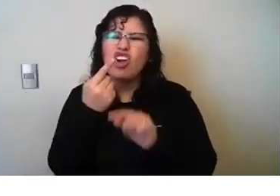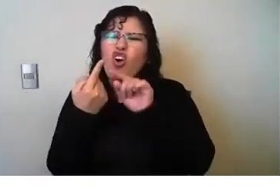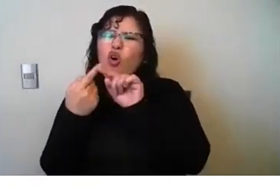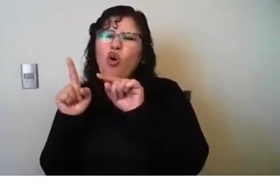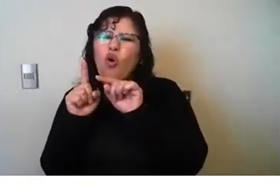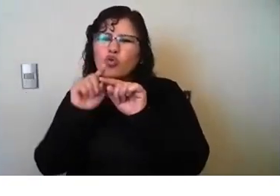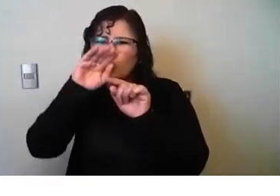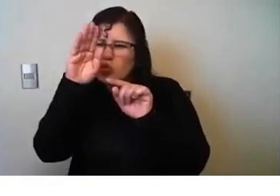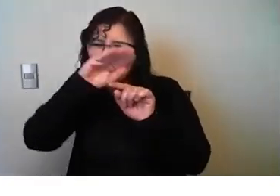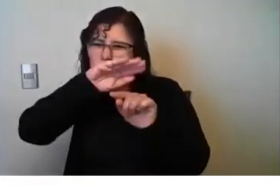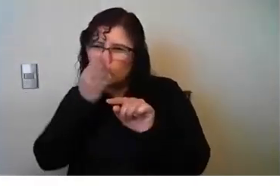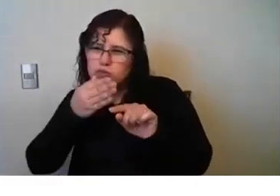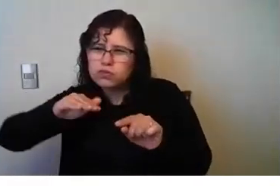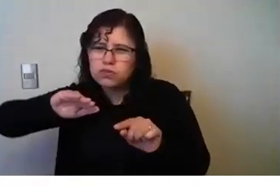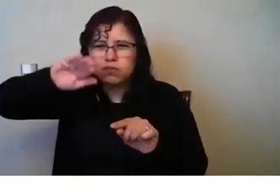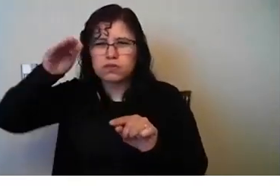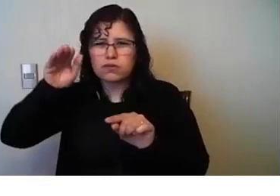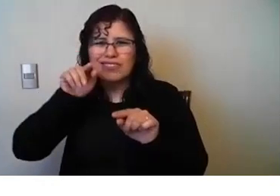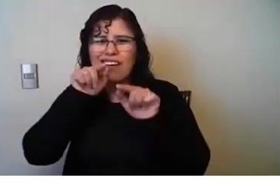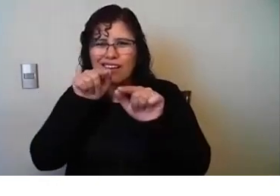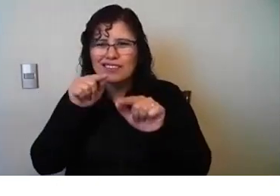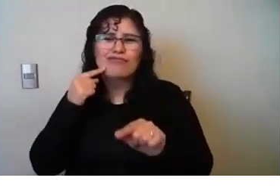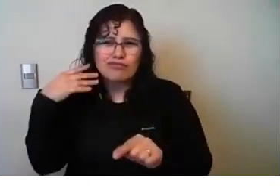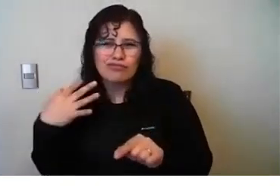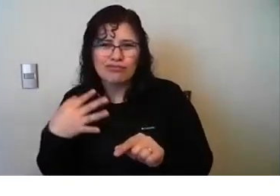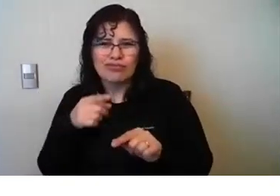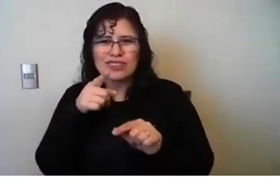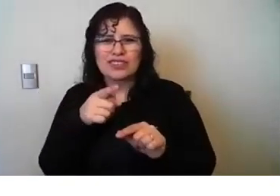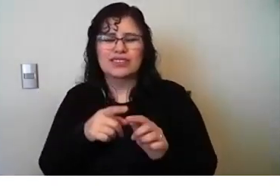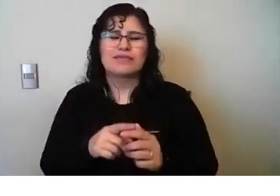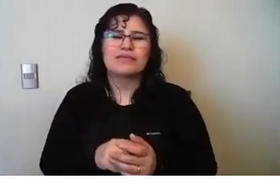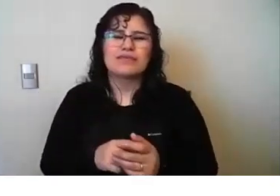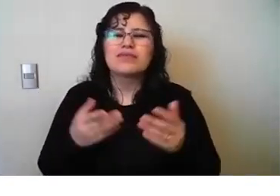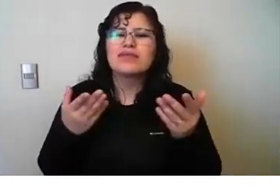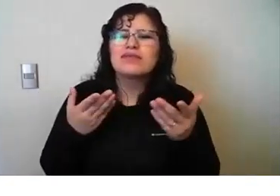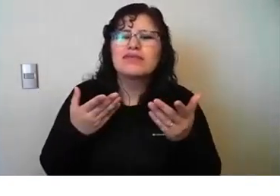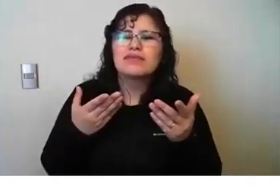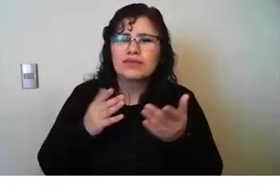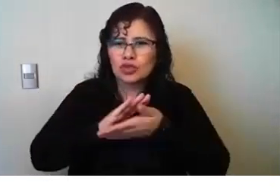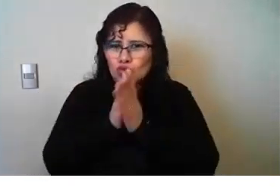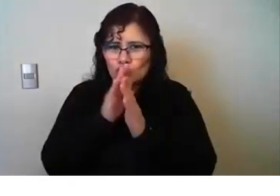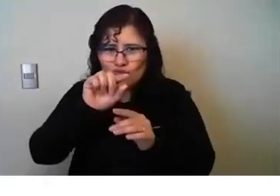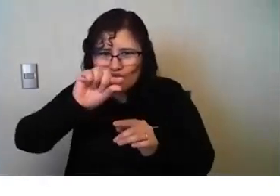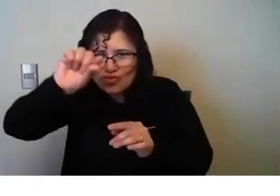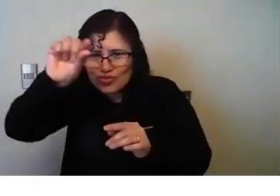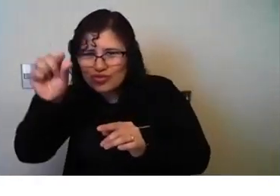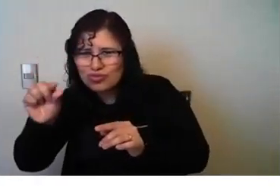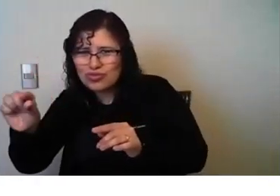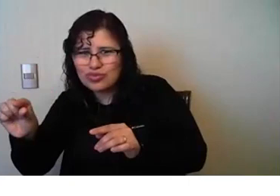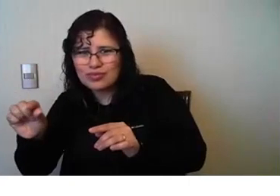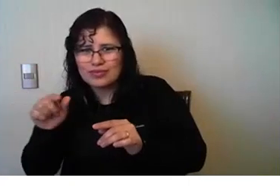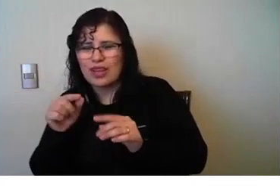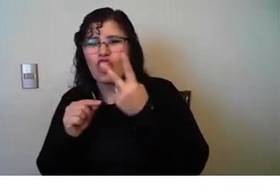que es característico y que en realidad es todo esto con dos partes,